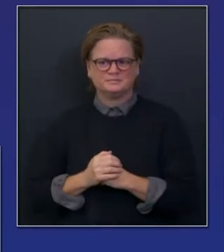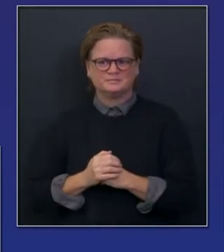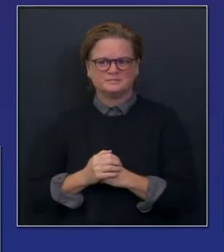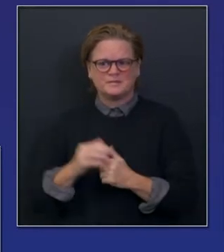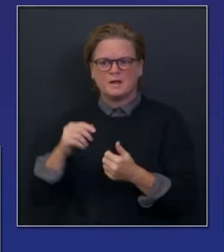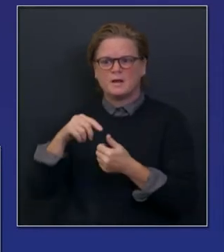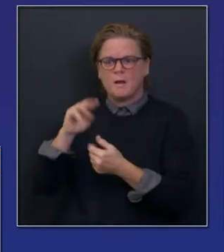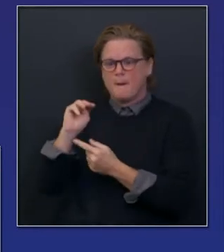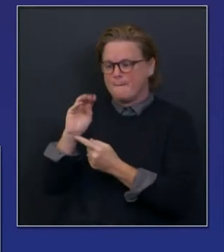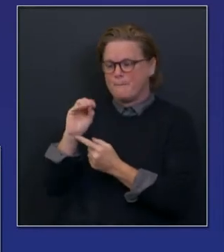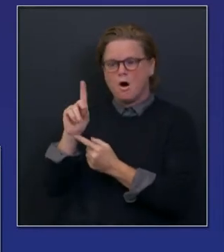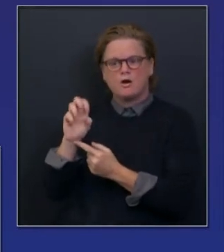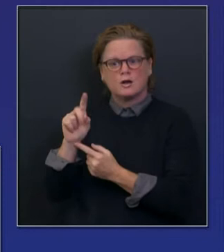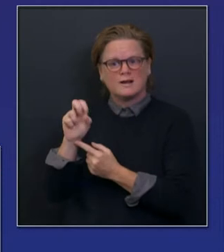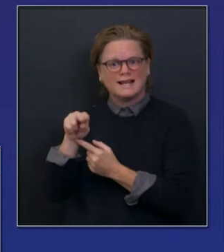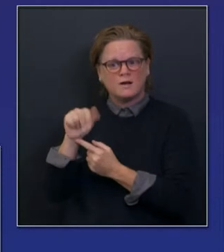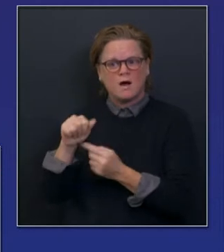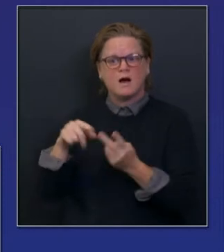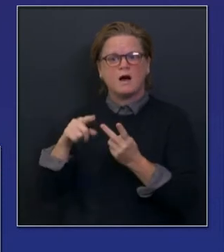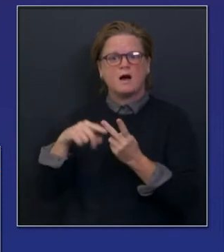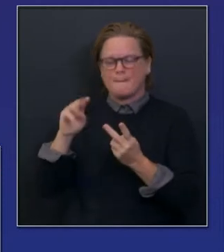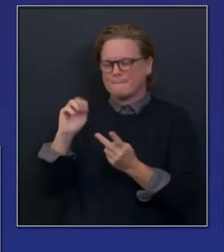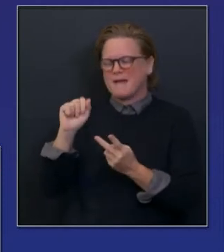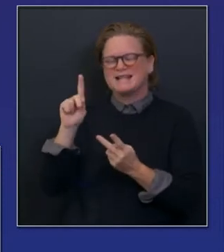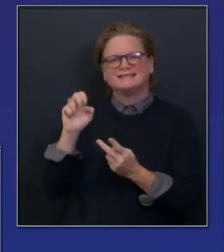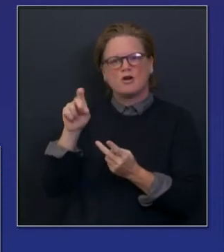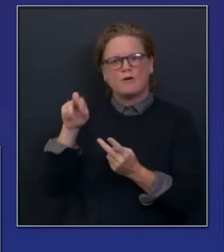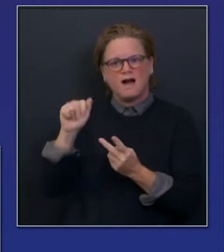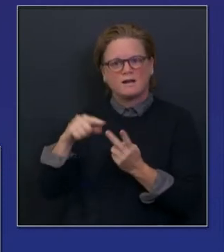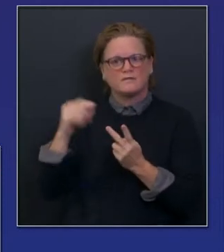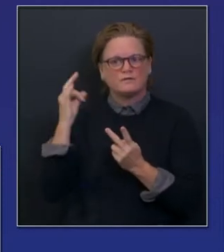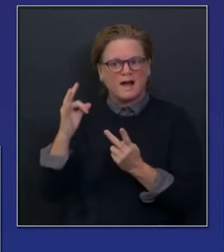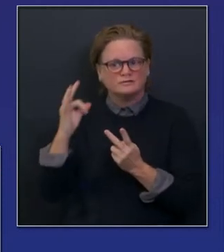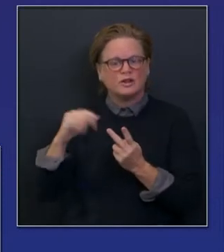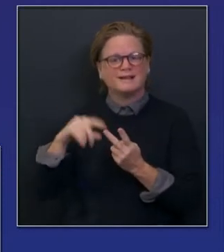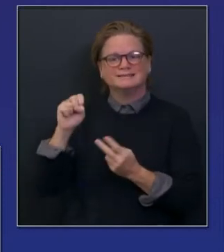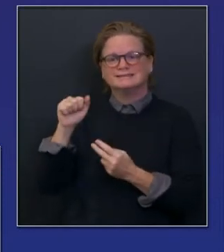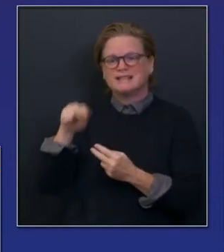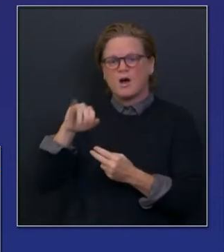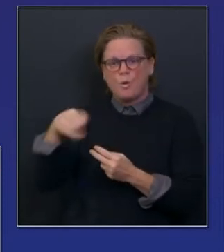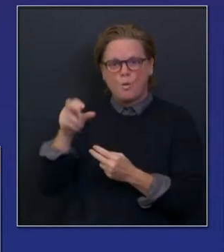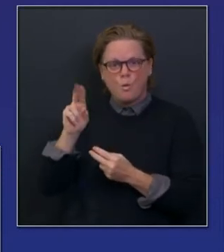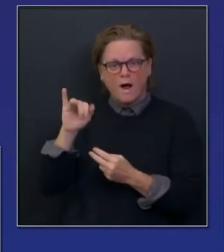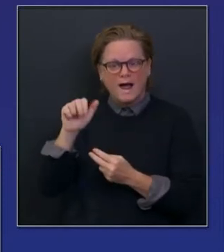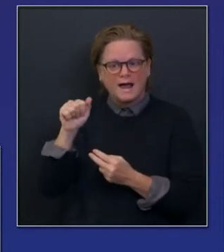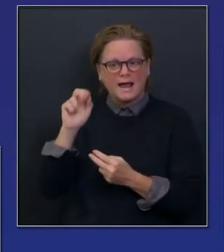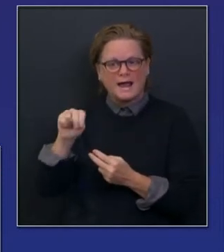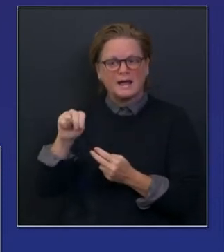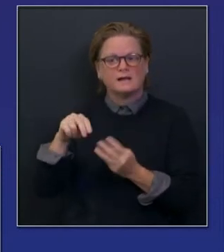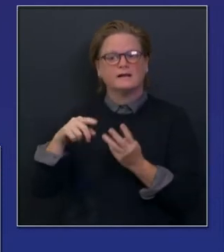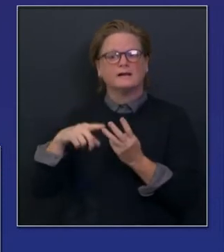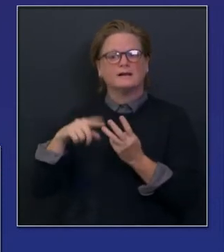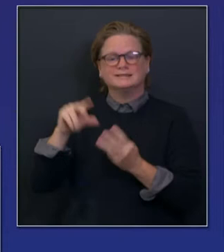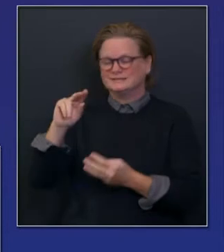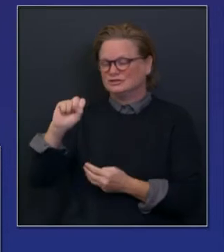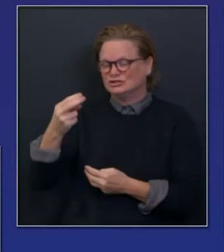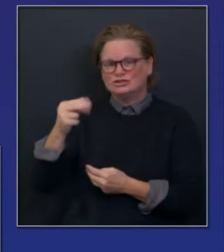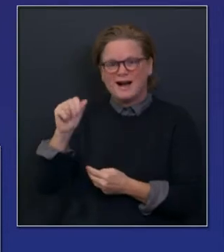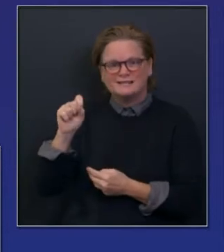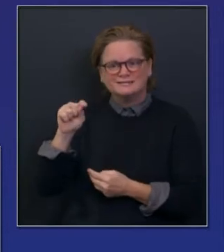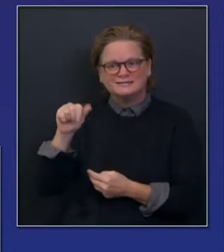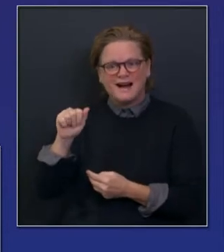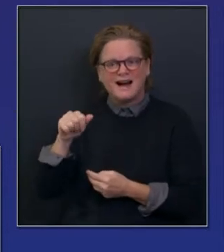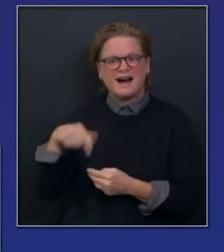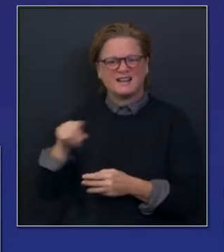hoy: Fresno, San Joaquín, Shasta. Esas vacunas, de hecho, ya llegaron a esos lugares. Así que ayer en cuatro